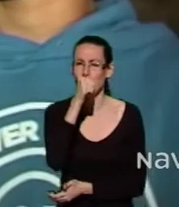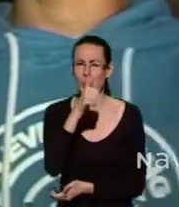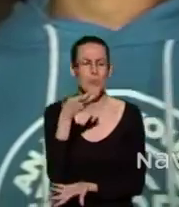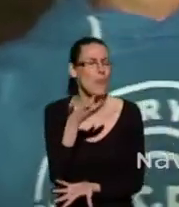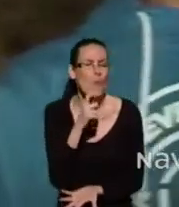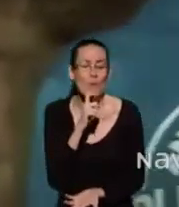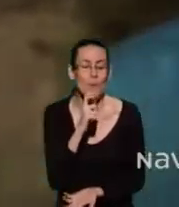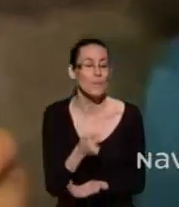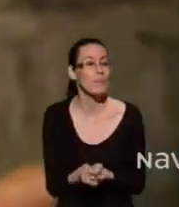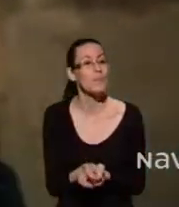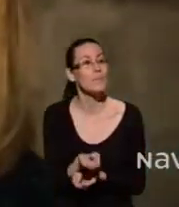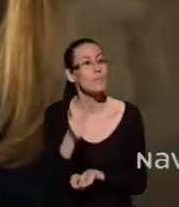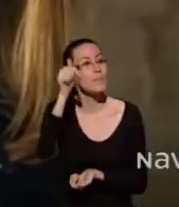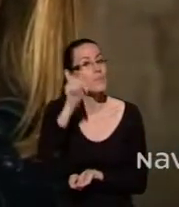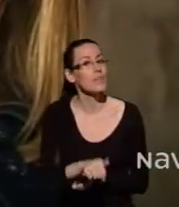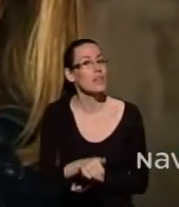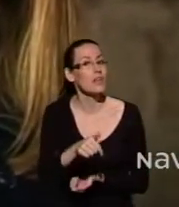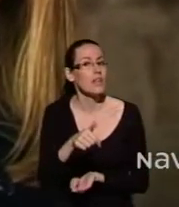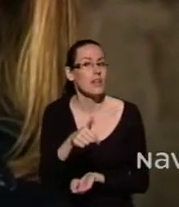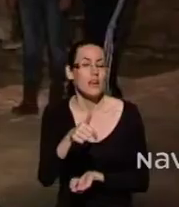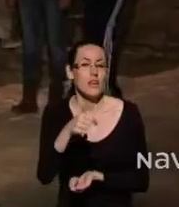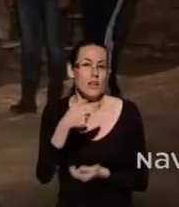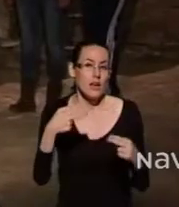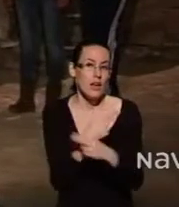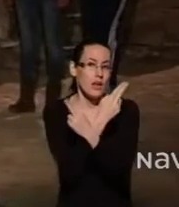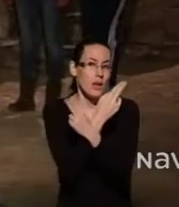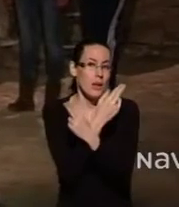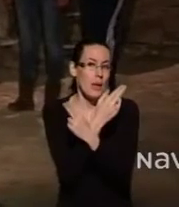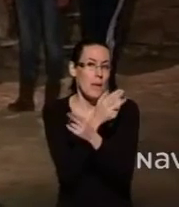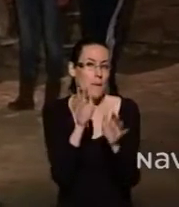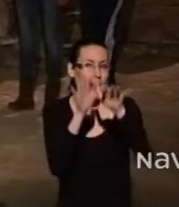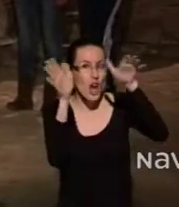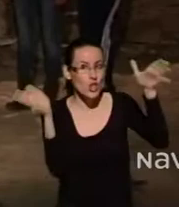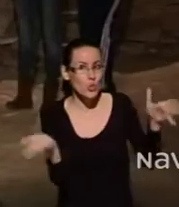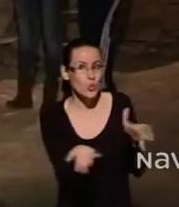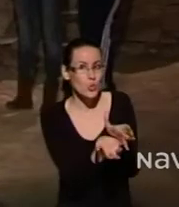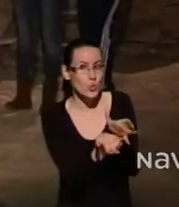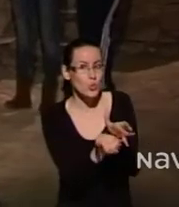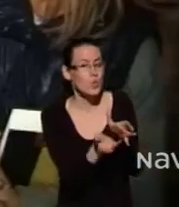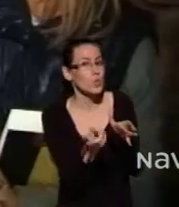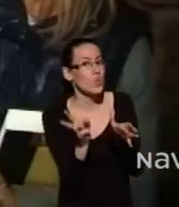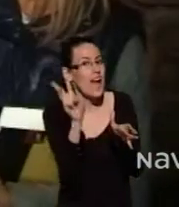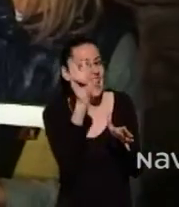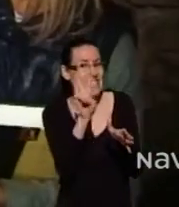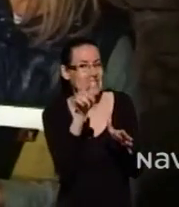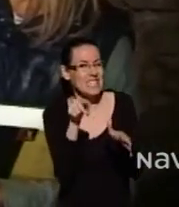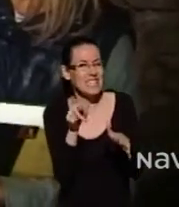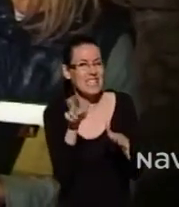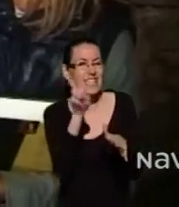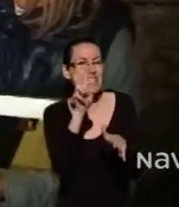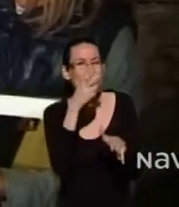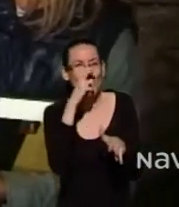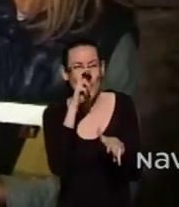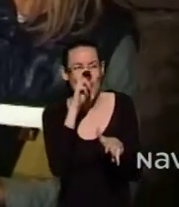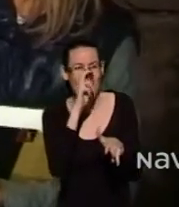Aibar había 4 trujales de estos antiguos en aquellos tiempos. Este era el segundo más antiguo. El sistema que había,